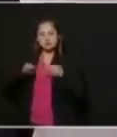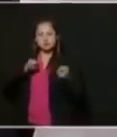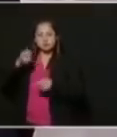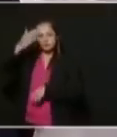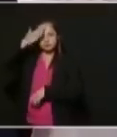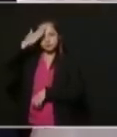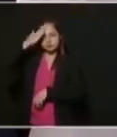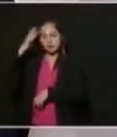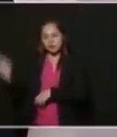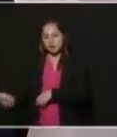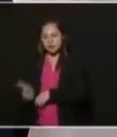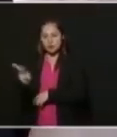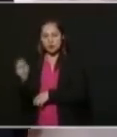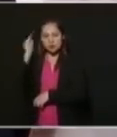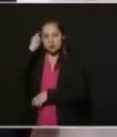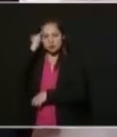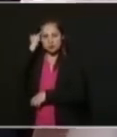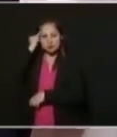gran nación,